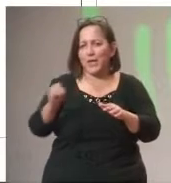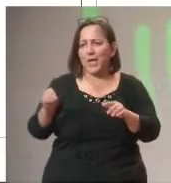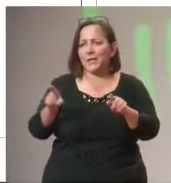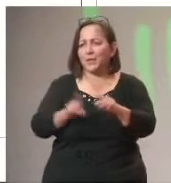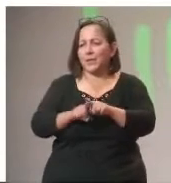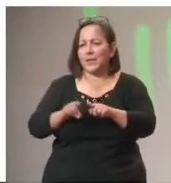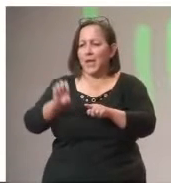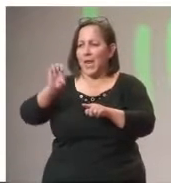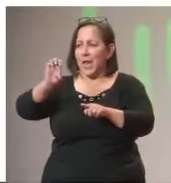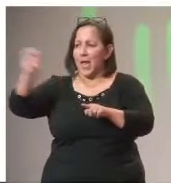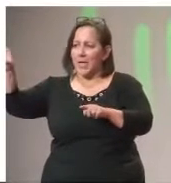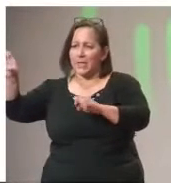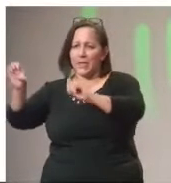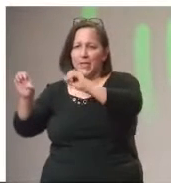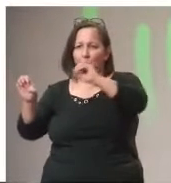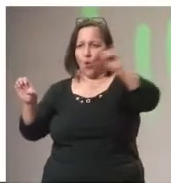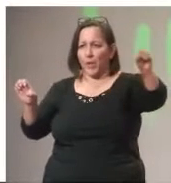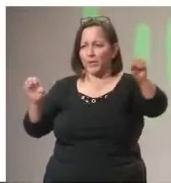oeste.